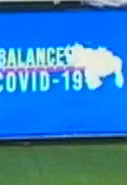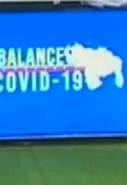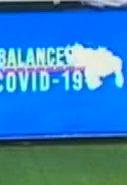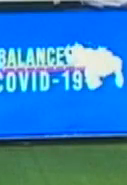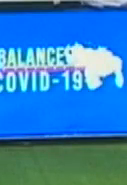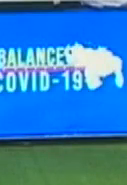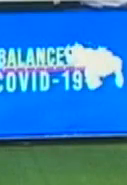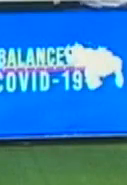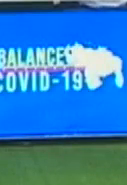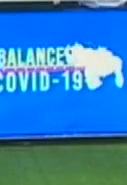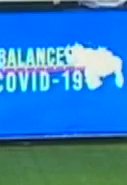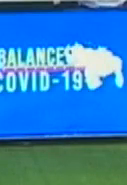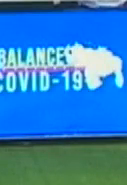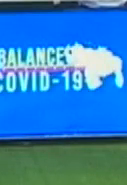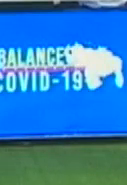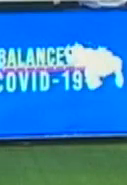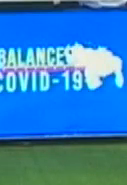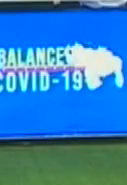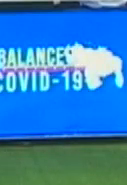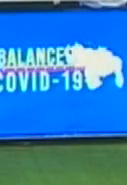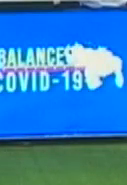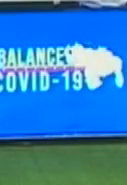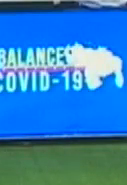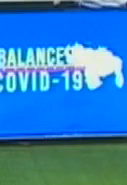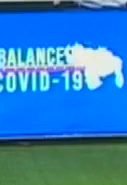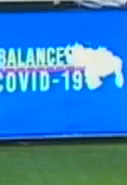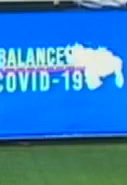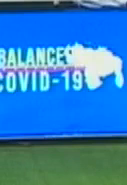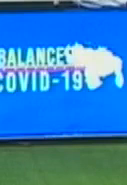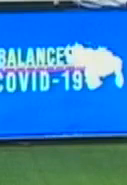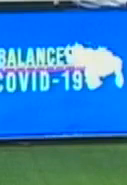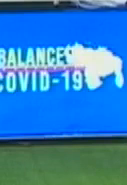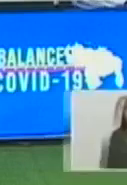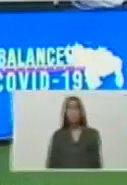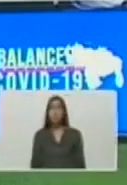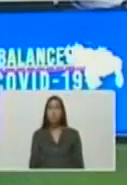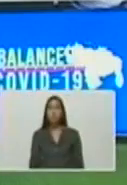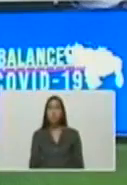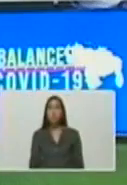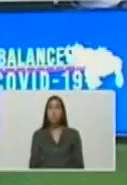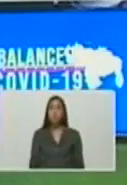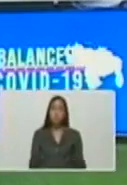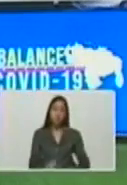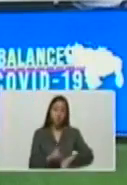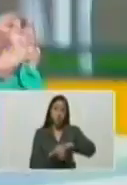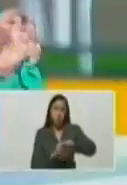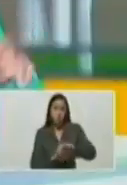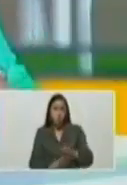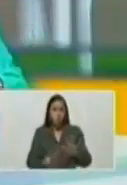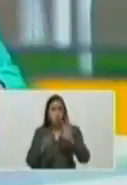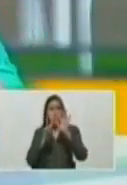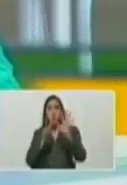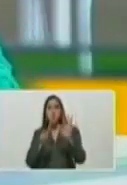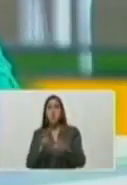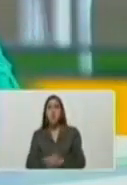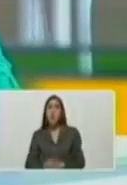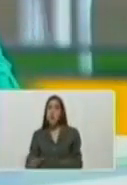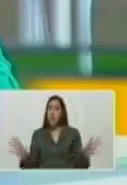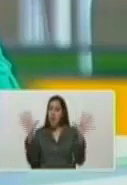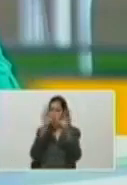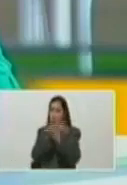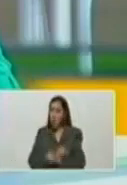Alí, Alí, Alí. Y bueno, ya siendo las 7 de la noche